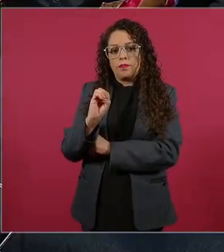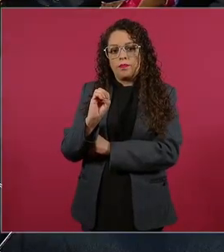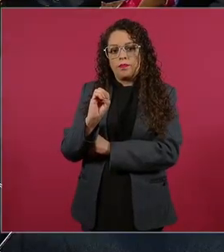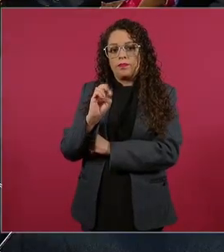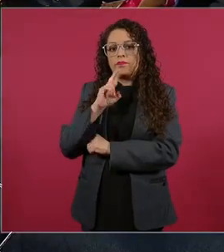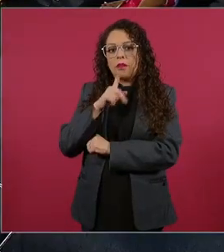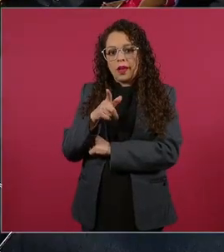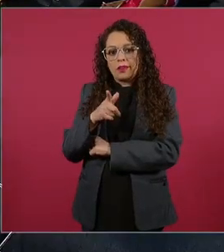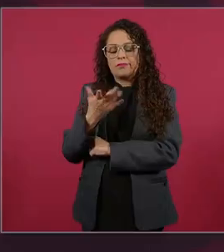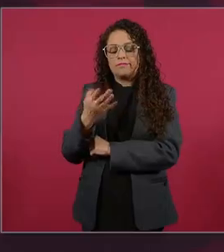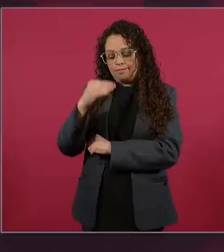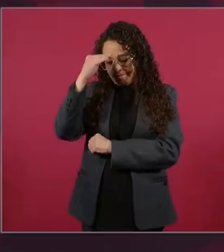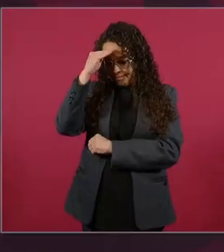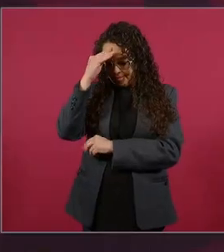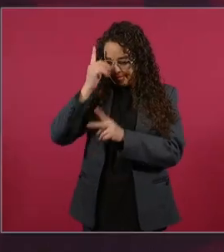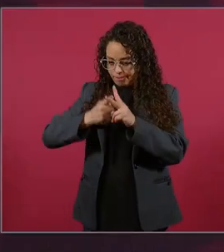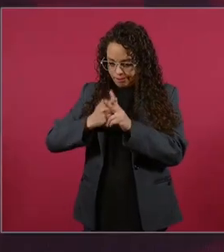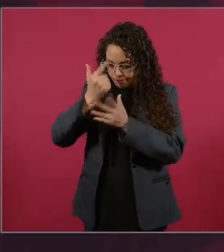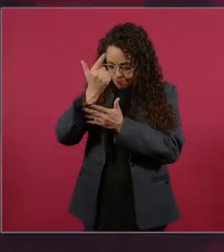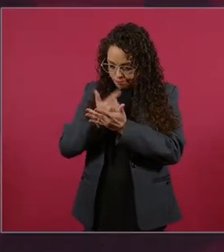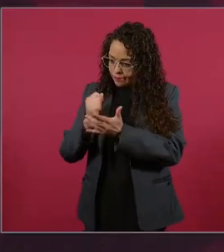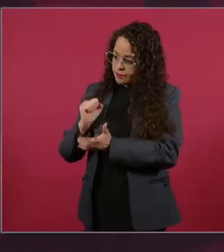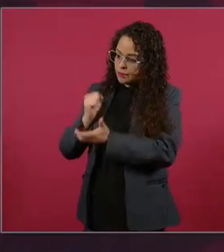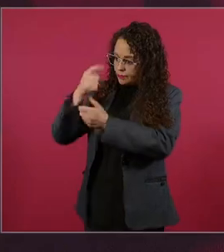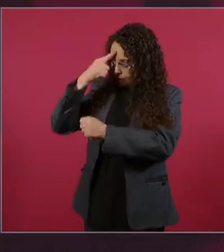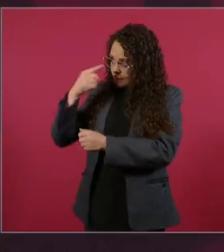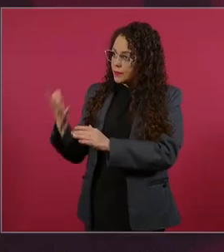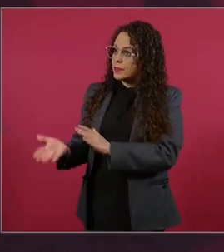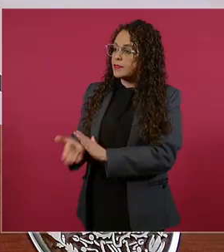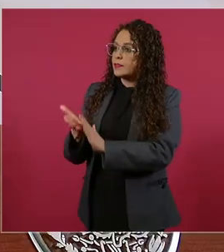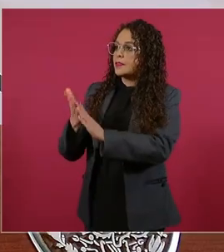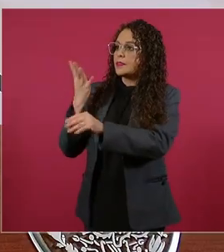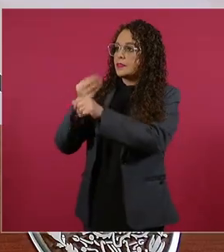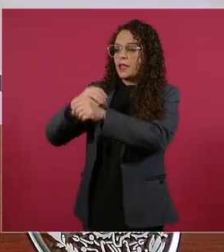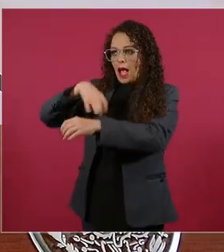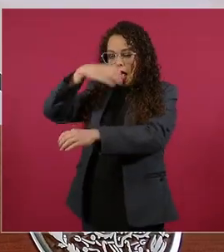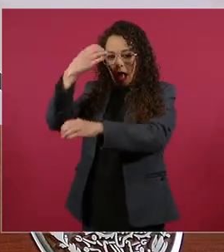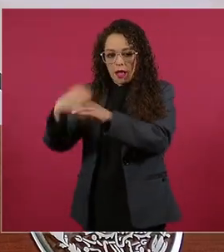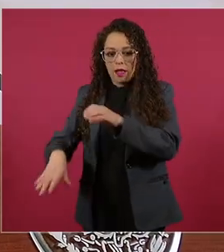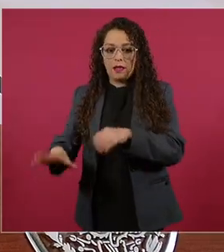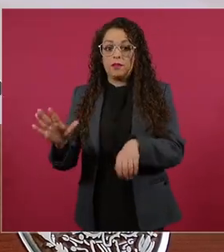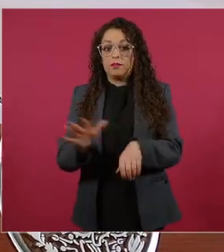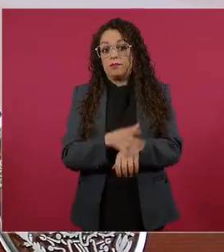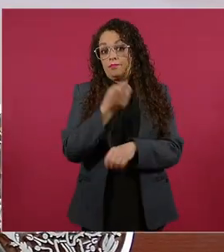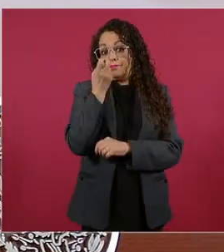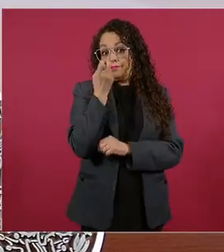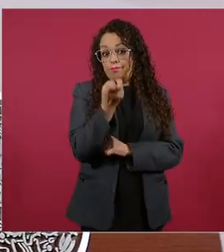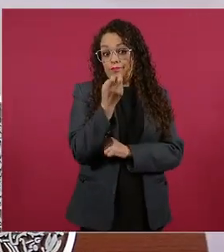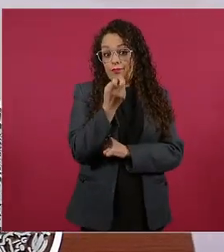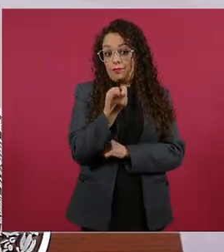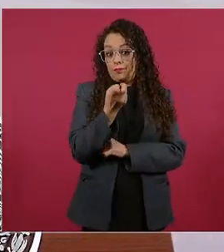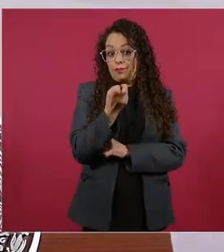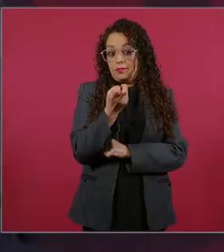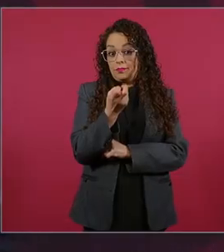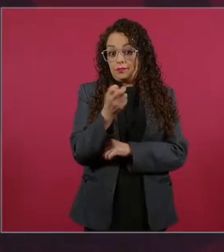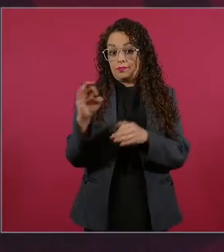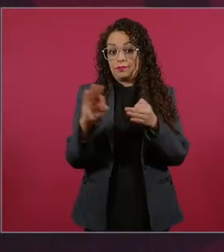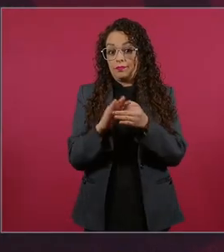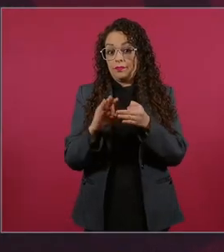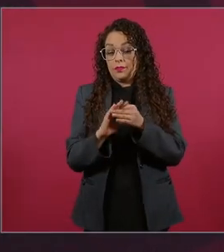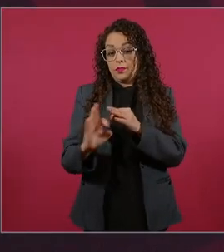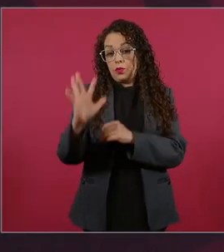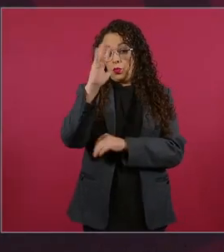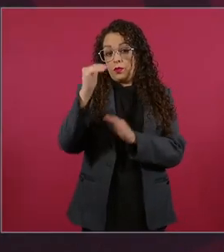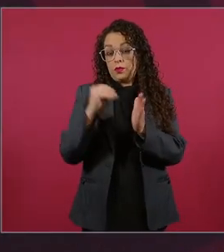fueron 3.500 millones de dólares, por eso les hablo de como 50 mil millones de pesos,